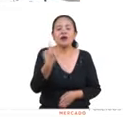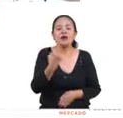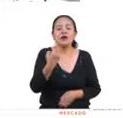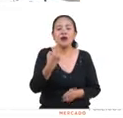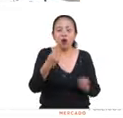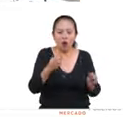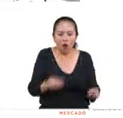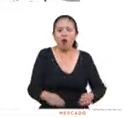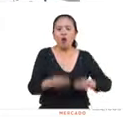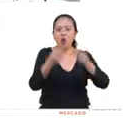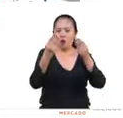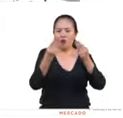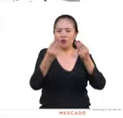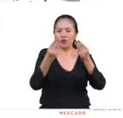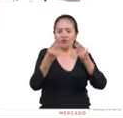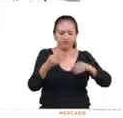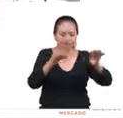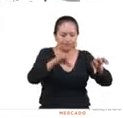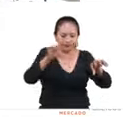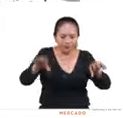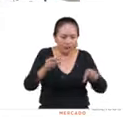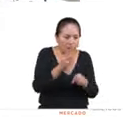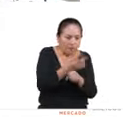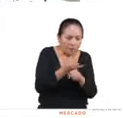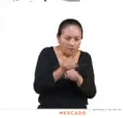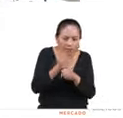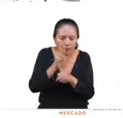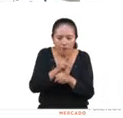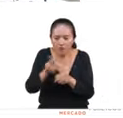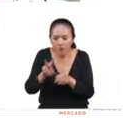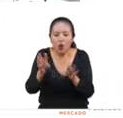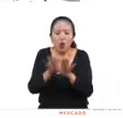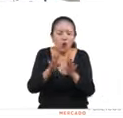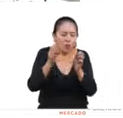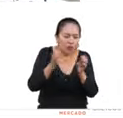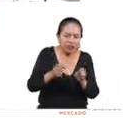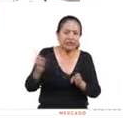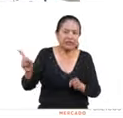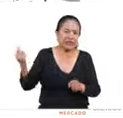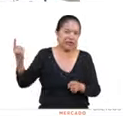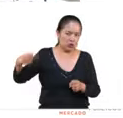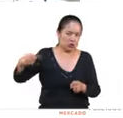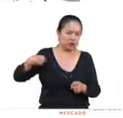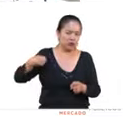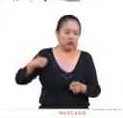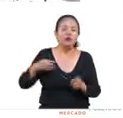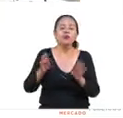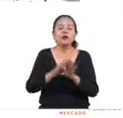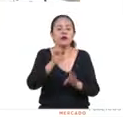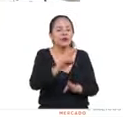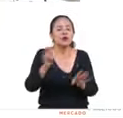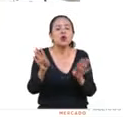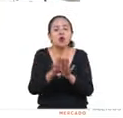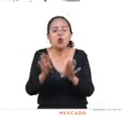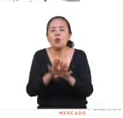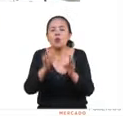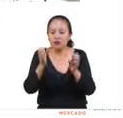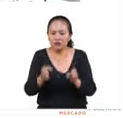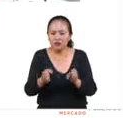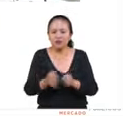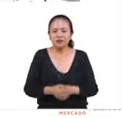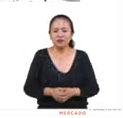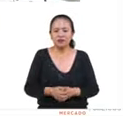guardan todos los mercados públicos de la ciudad. Fue una instrucción precisa de la jefa de gobierno, así es que